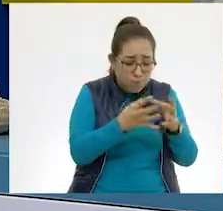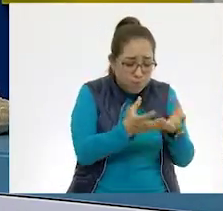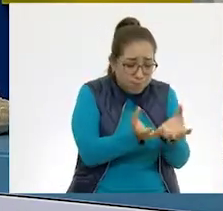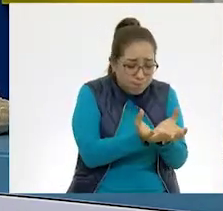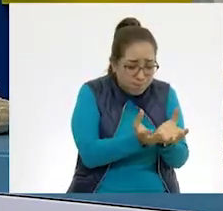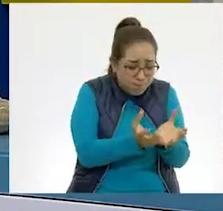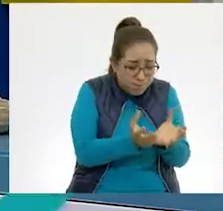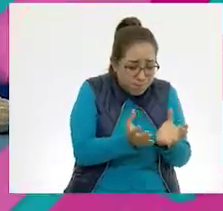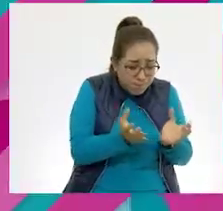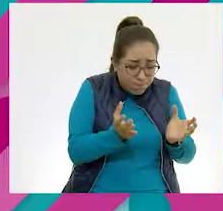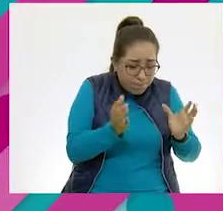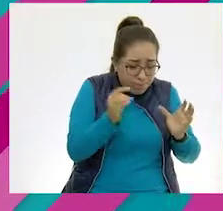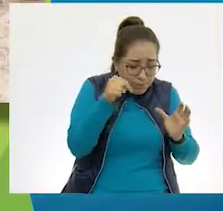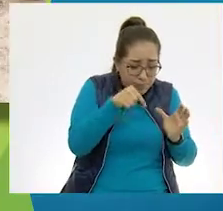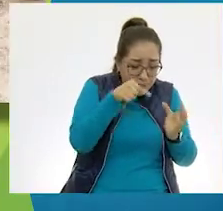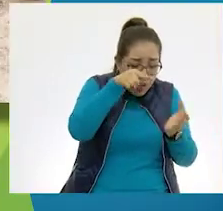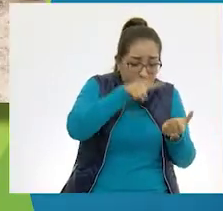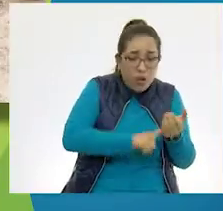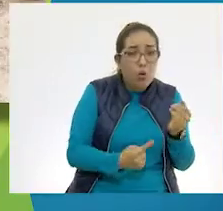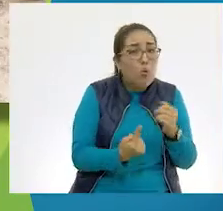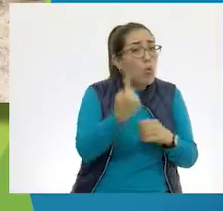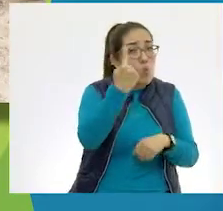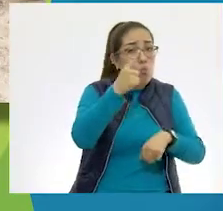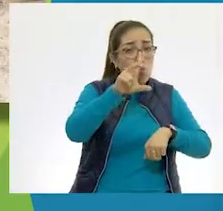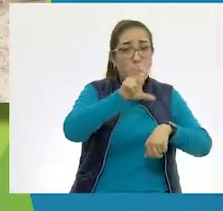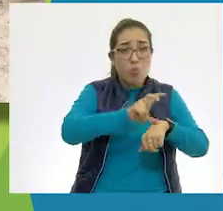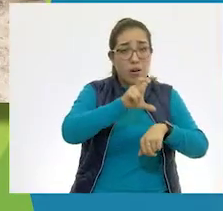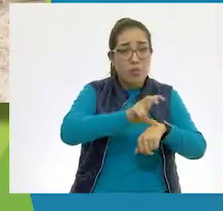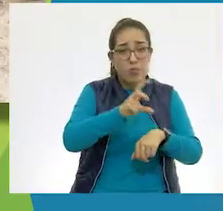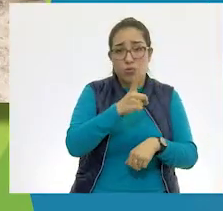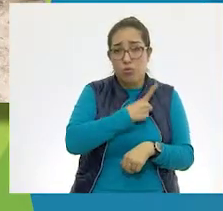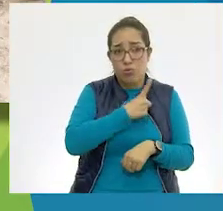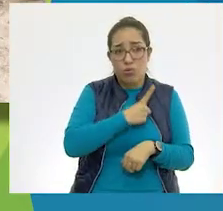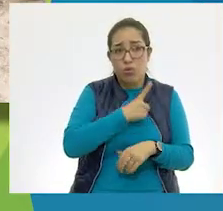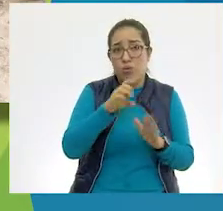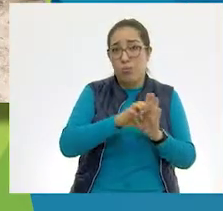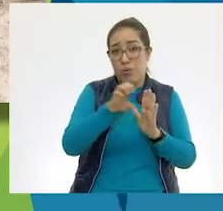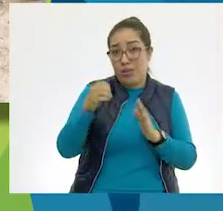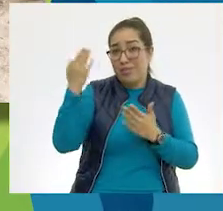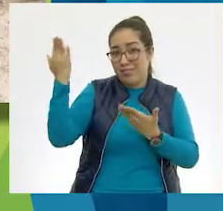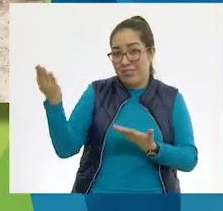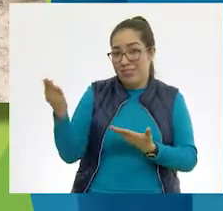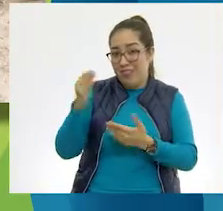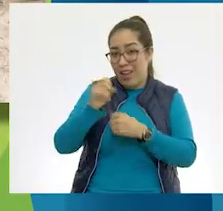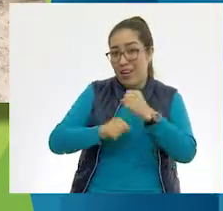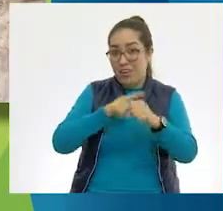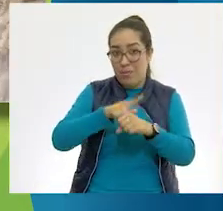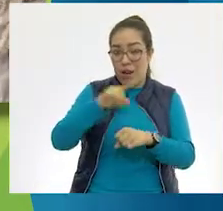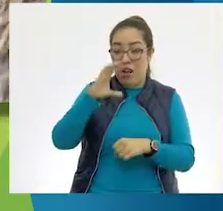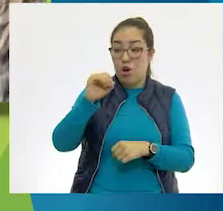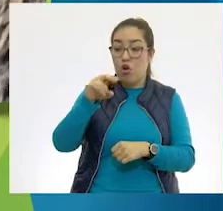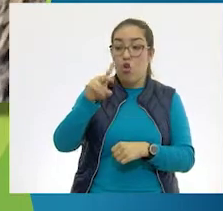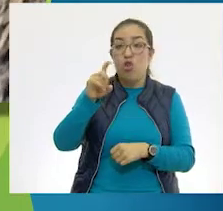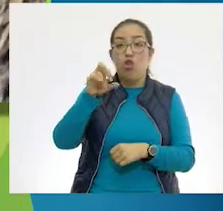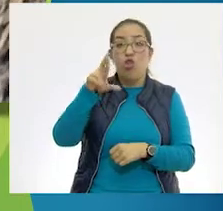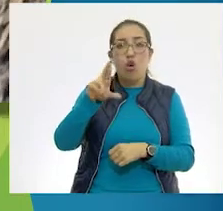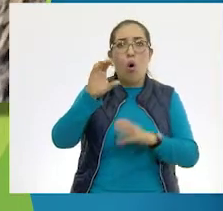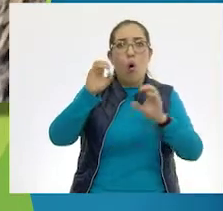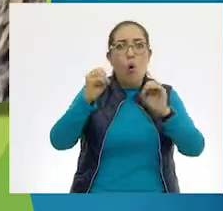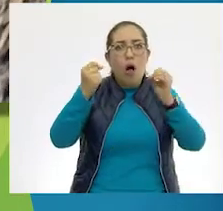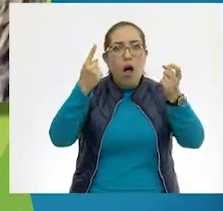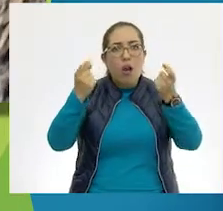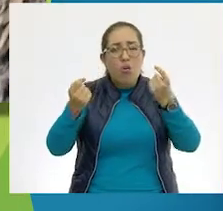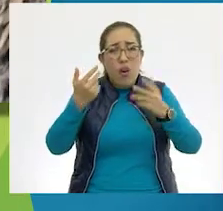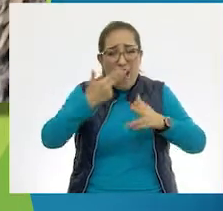dice, ¿verdad? Nidada. Ponen un solo huevo, como es en el caso del cóndor. O hay unos que ponen